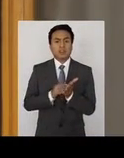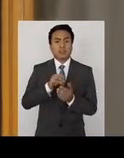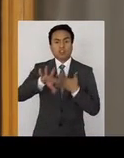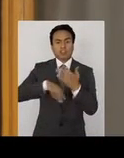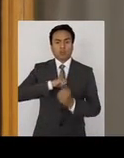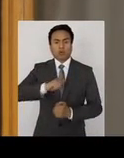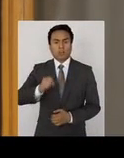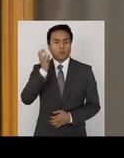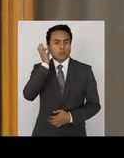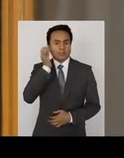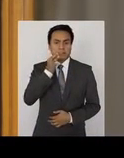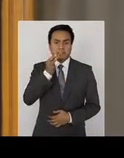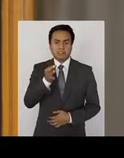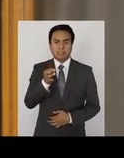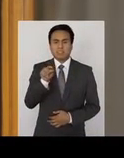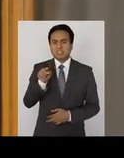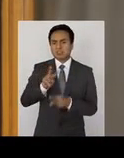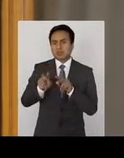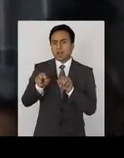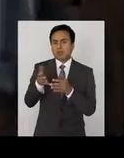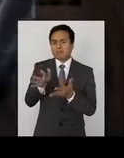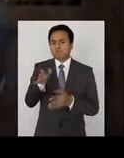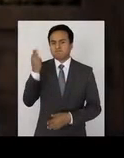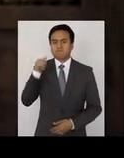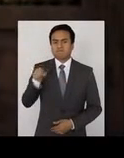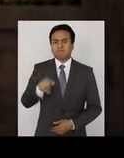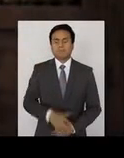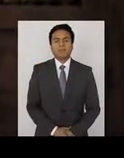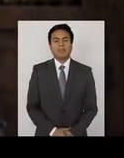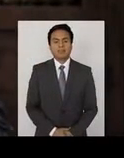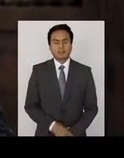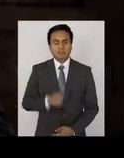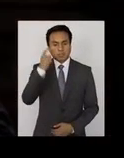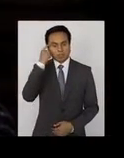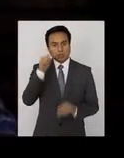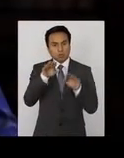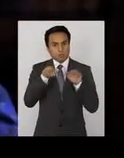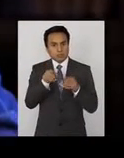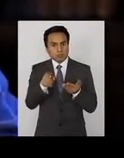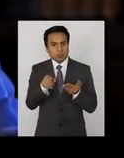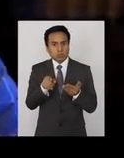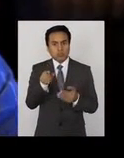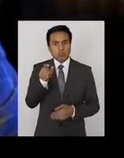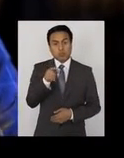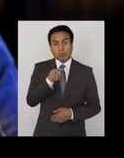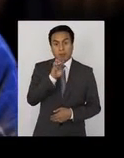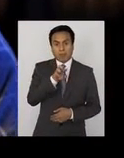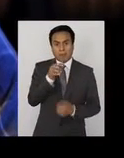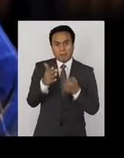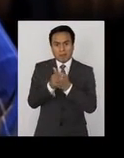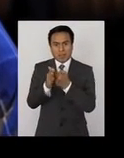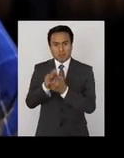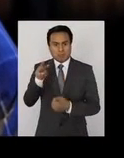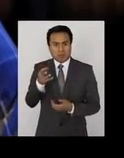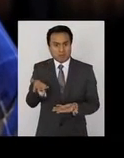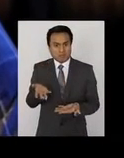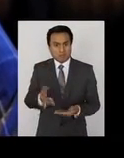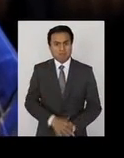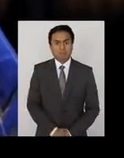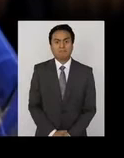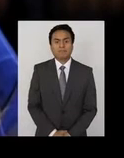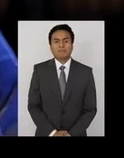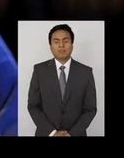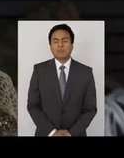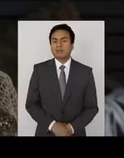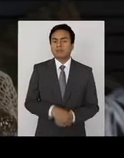Muchos justifican la violencia contra las mujeres diciendo, algo habrán hecho. ¿Pensarías lo mismo si fuese tu papá pegándole a tu